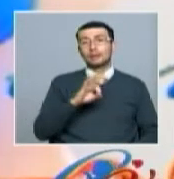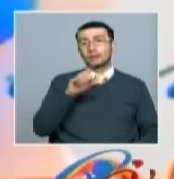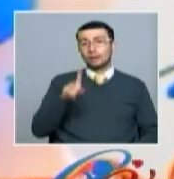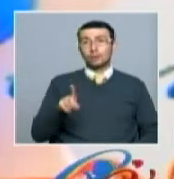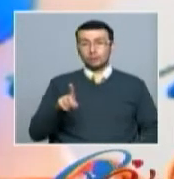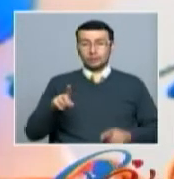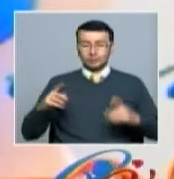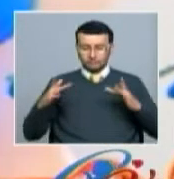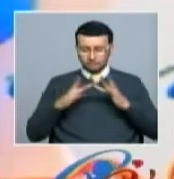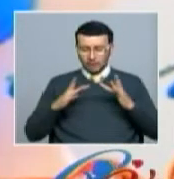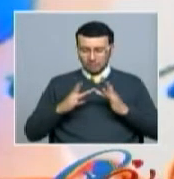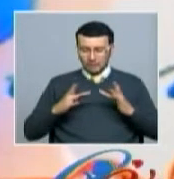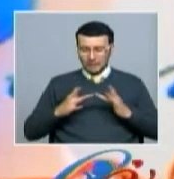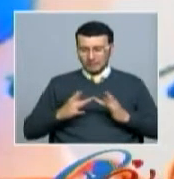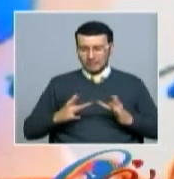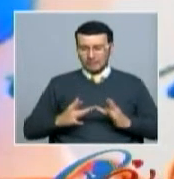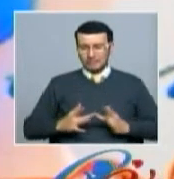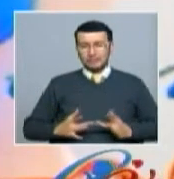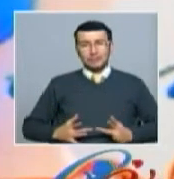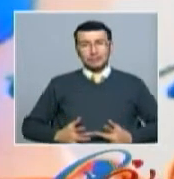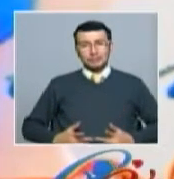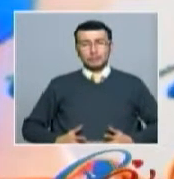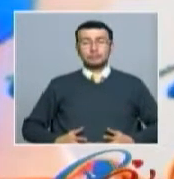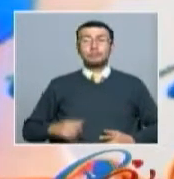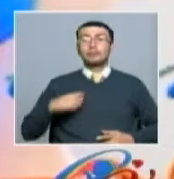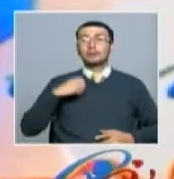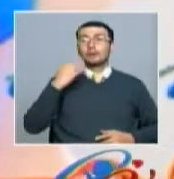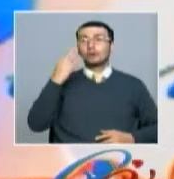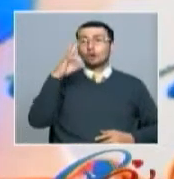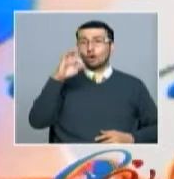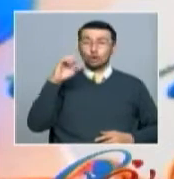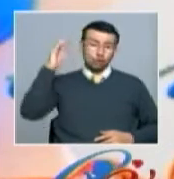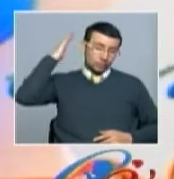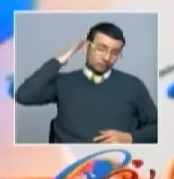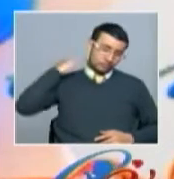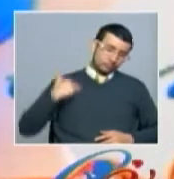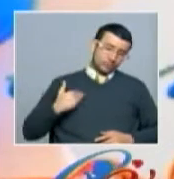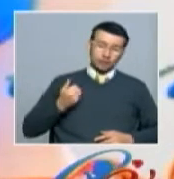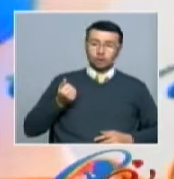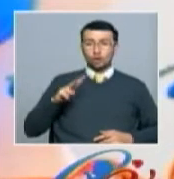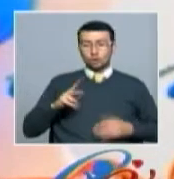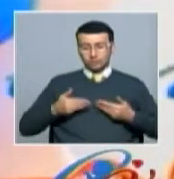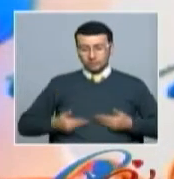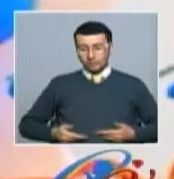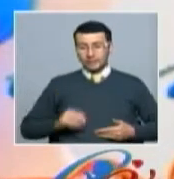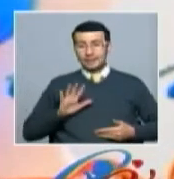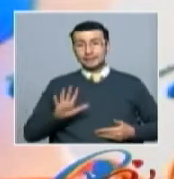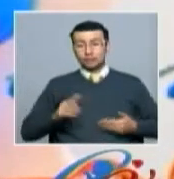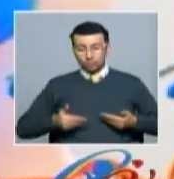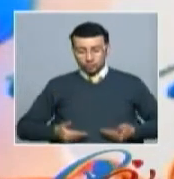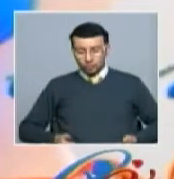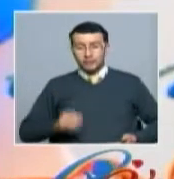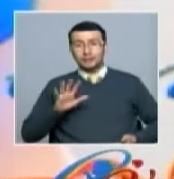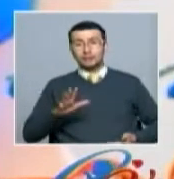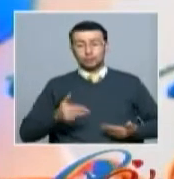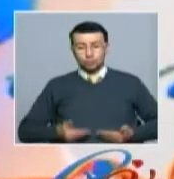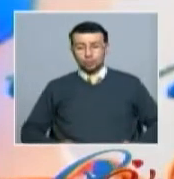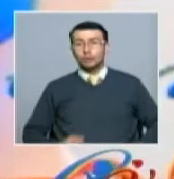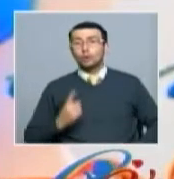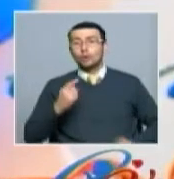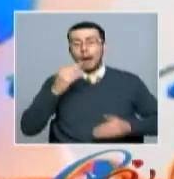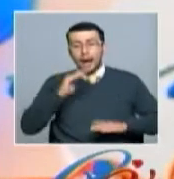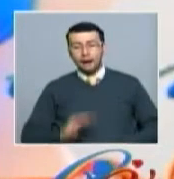raquídeos. Esos 31 par de nervios raquídeos se dividen en 8 cervicales, 12 dorsales, 5 lumbares, 5 sacros y 1